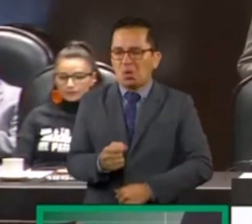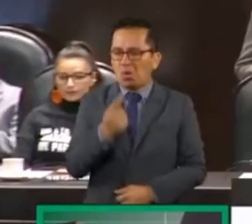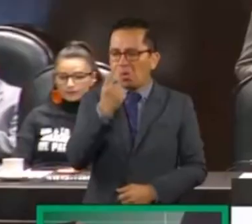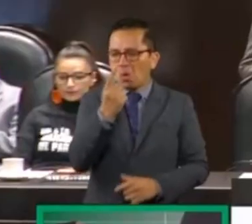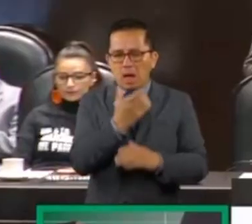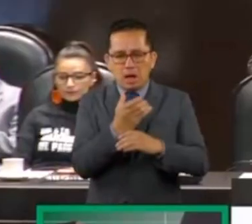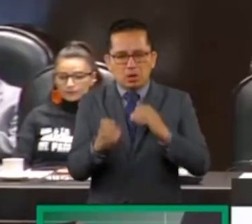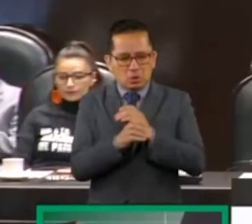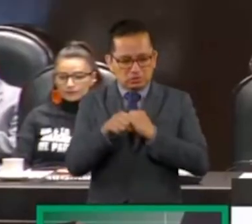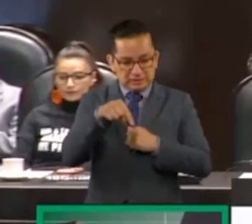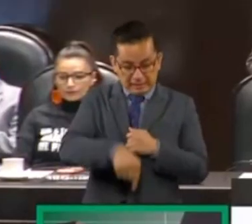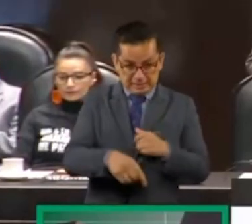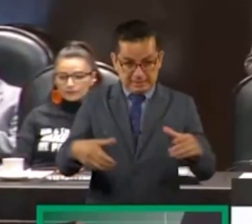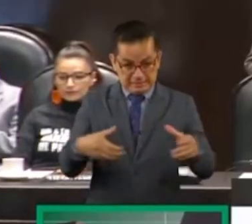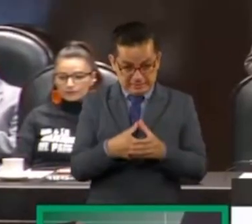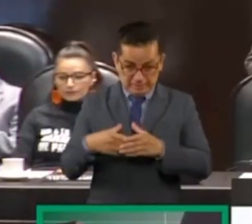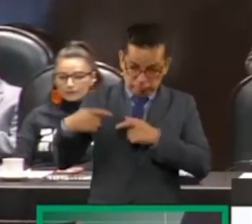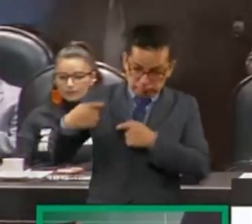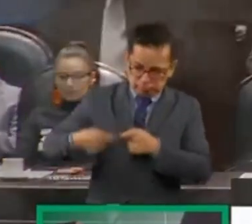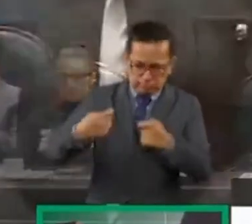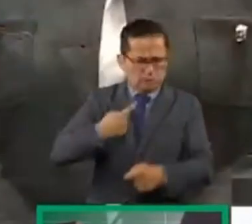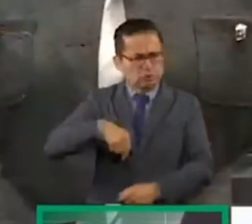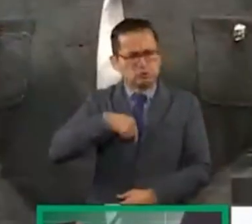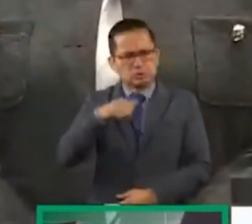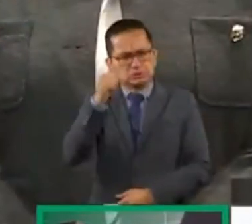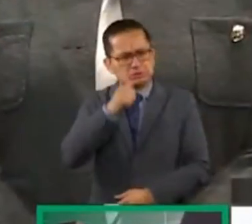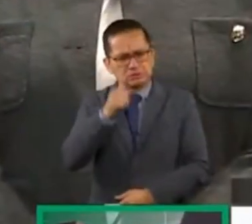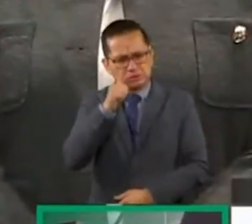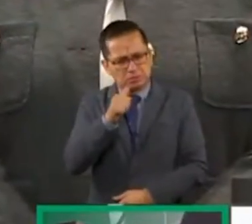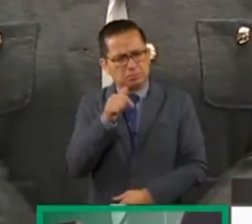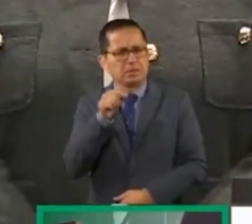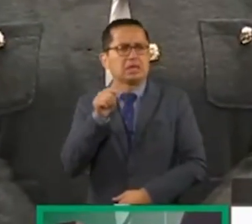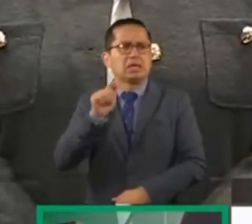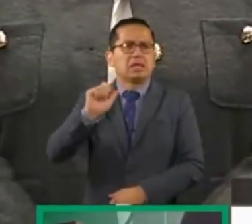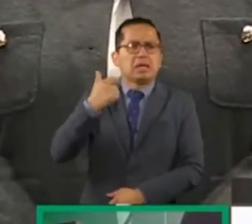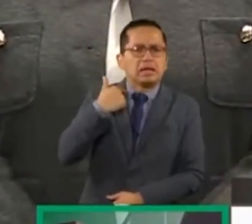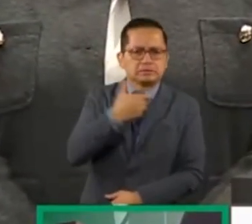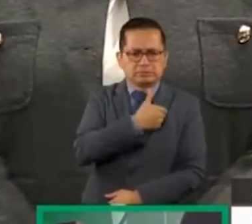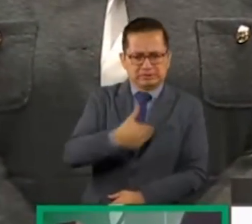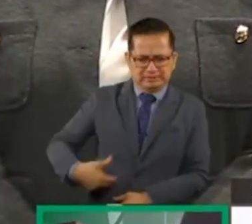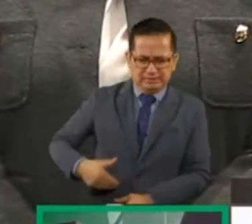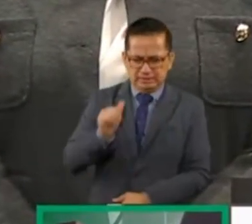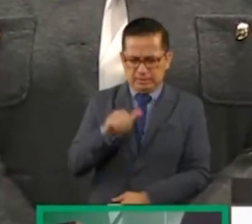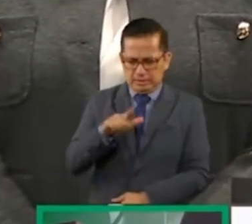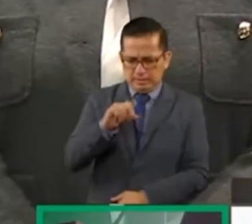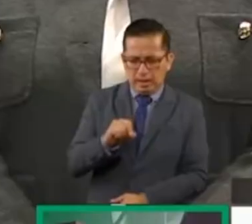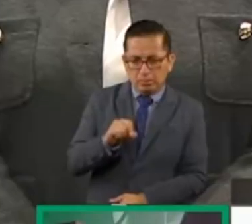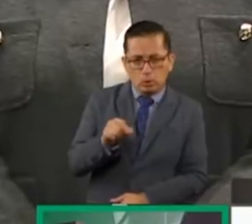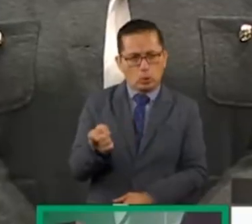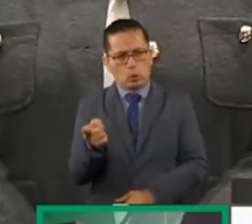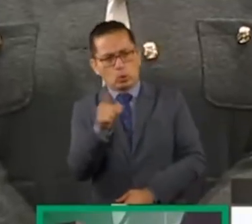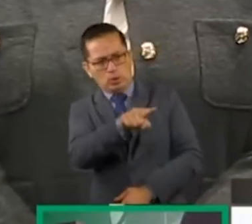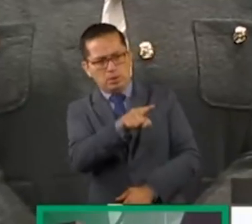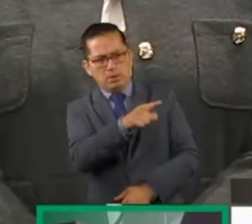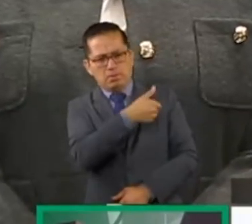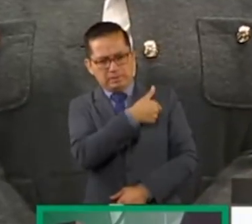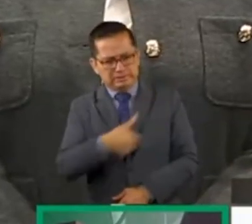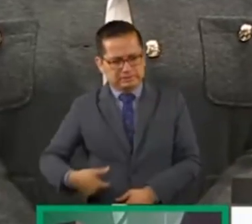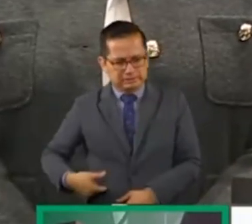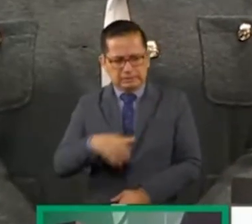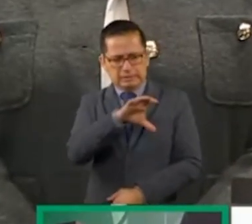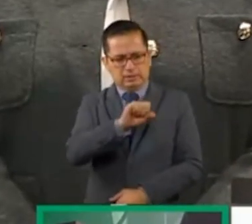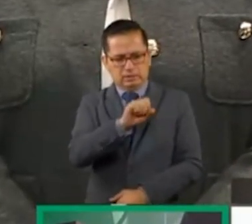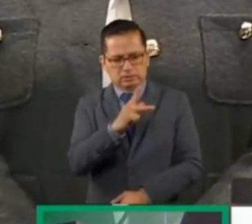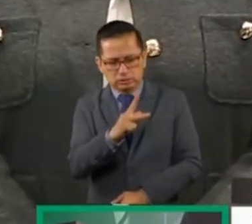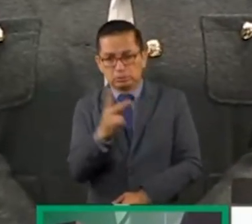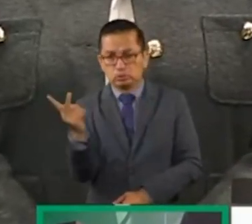el respaldo que le hemos dado a las iniciativas de nuestro expresidente Andrés Manuel López Obrador y hoy de nuestra